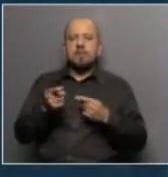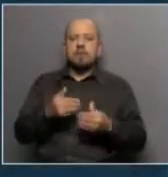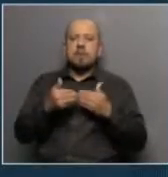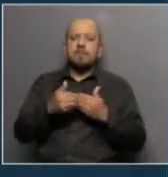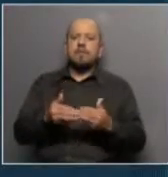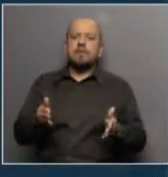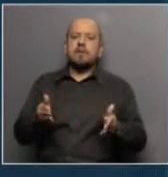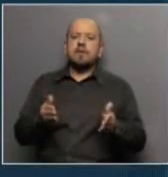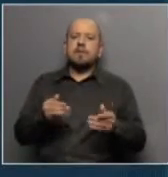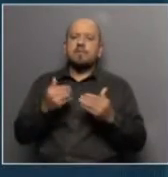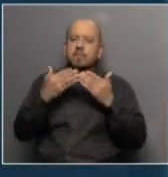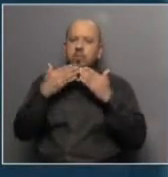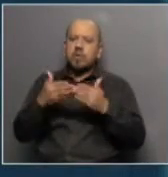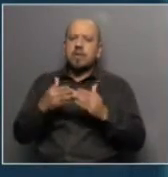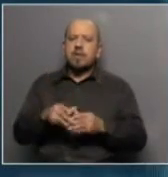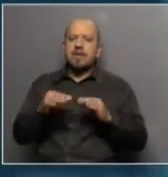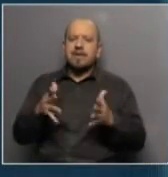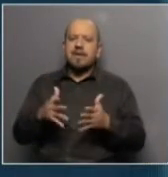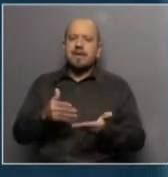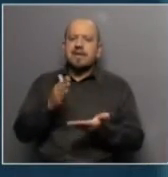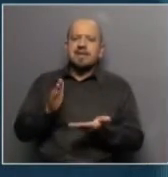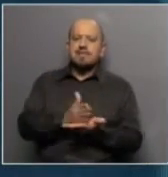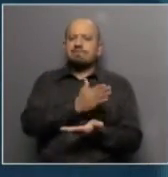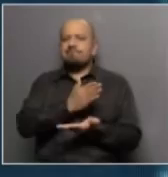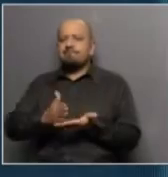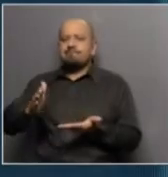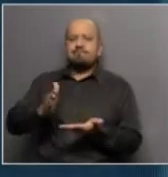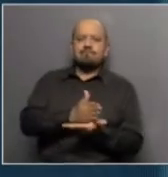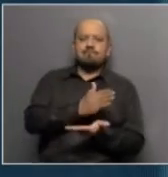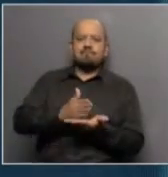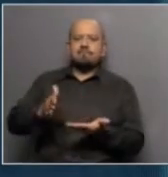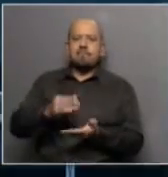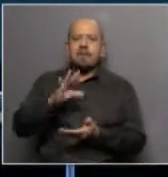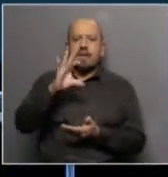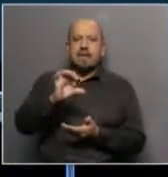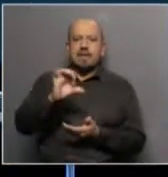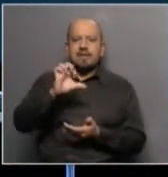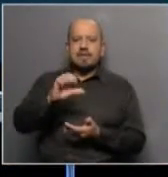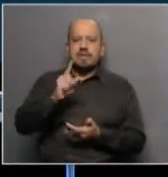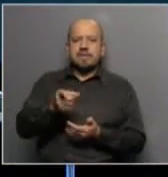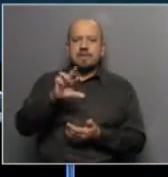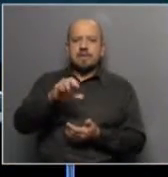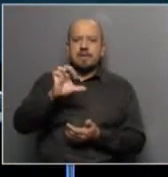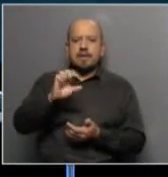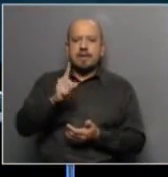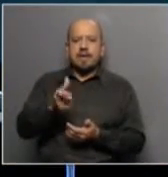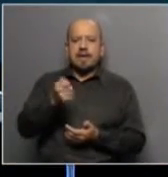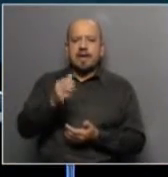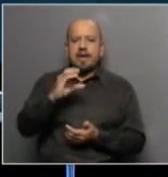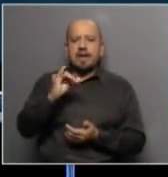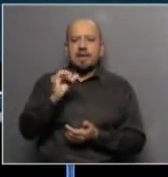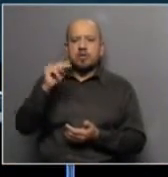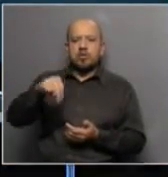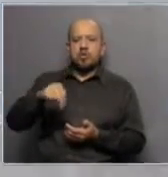empezar preguntándote qué es la segregación territorial. Bien, creo que ahí, en primer lugar, está bueno